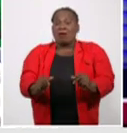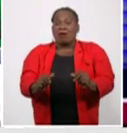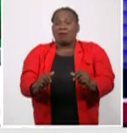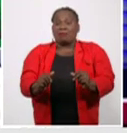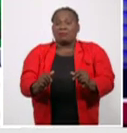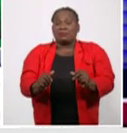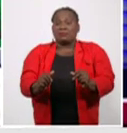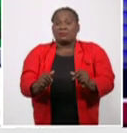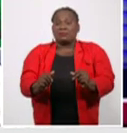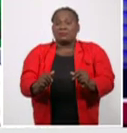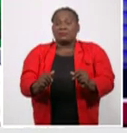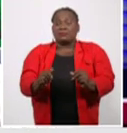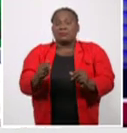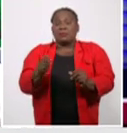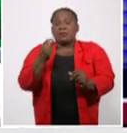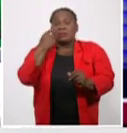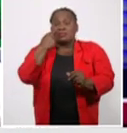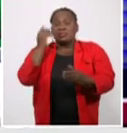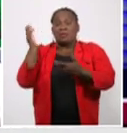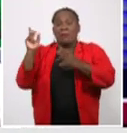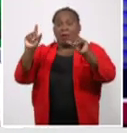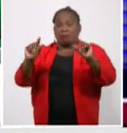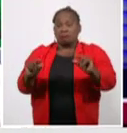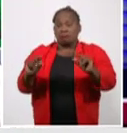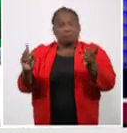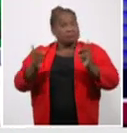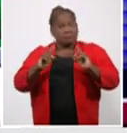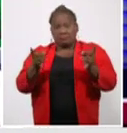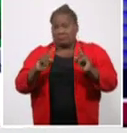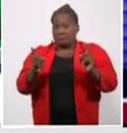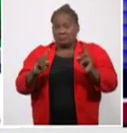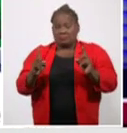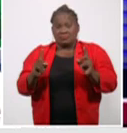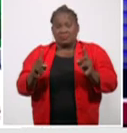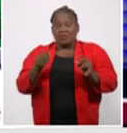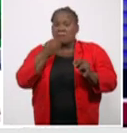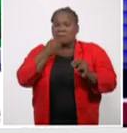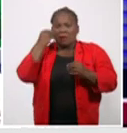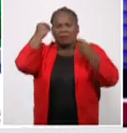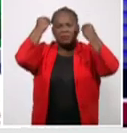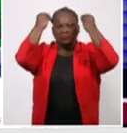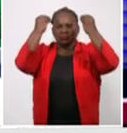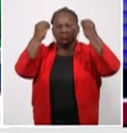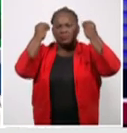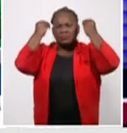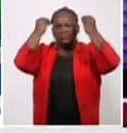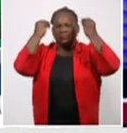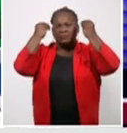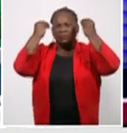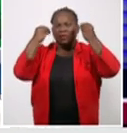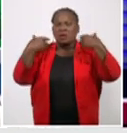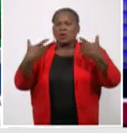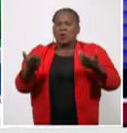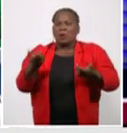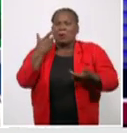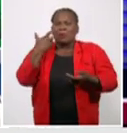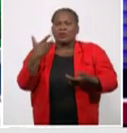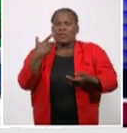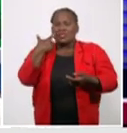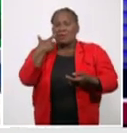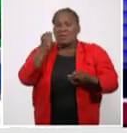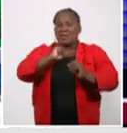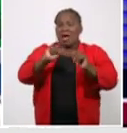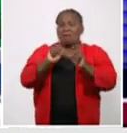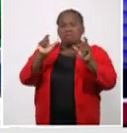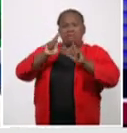se aprecia una reducción que pudiéramos valorar como significativa, que ya se ve un impacto